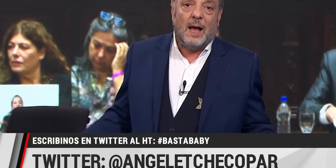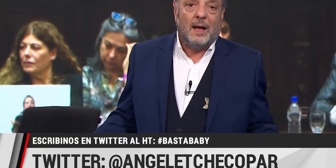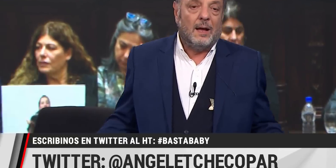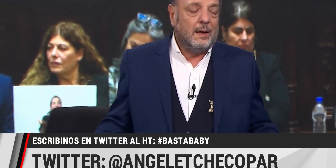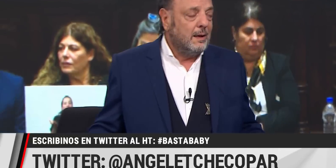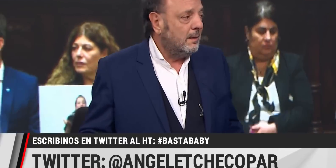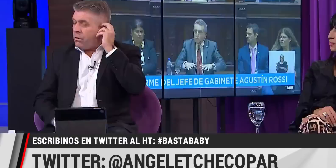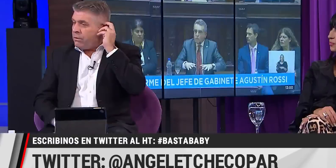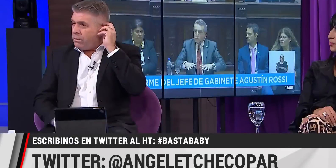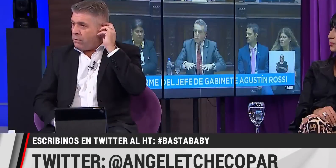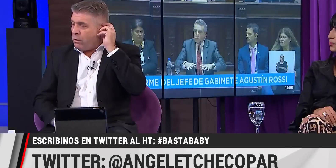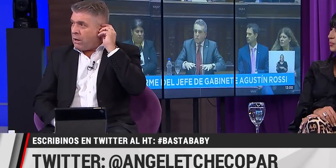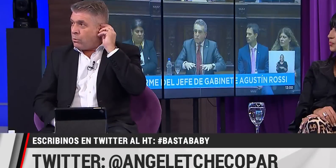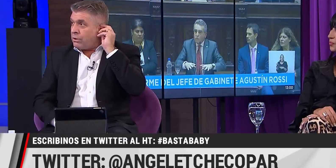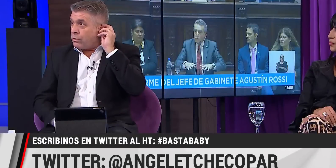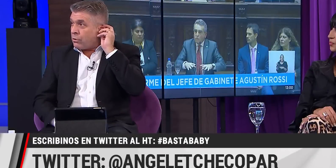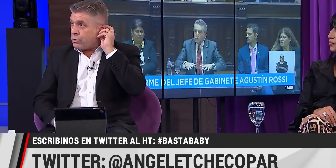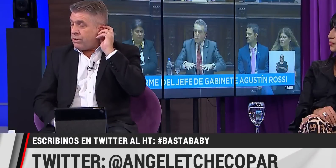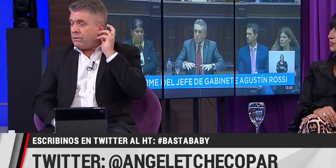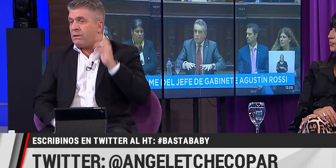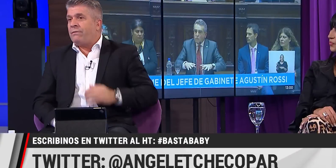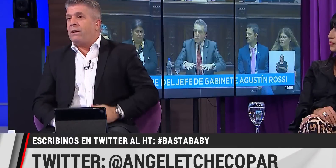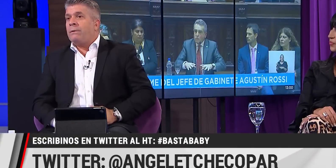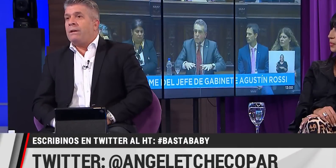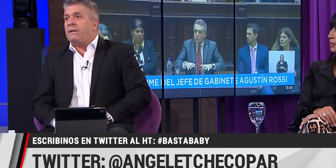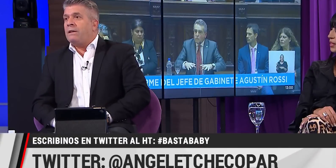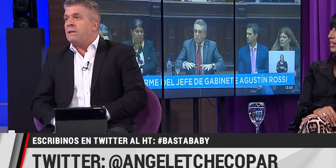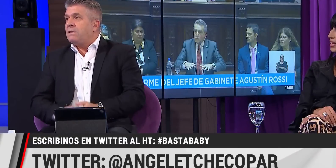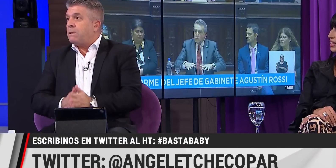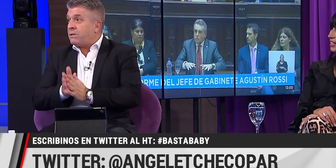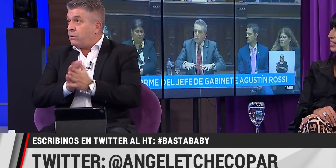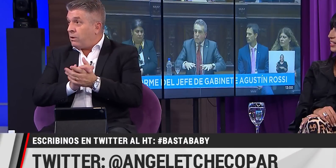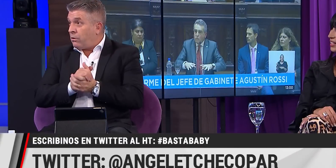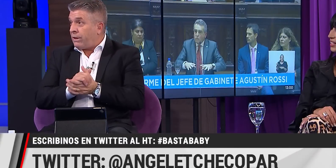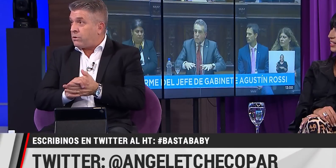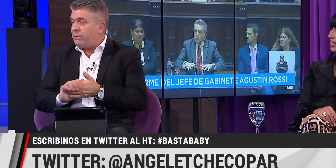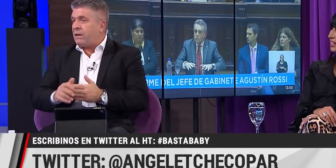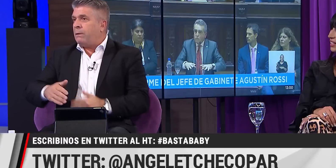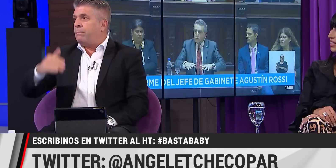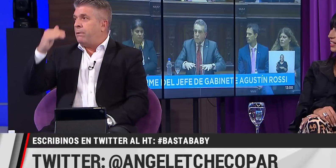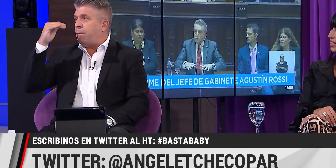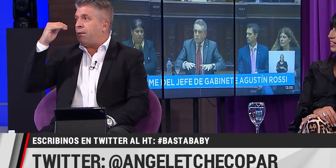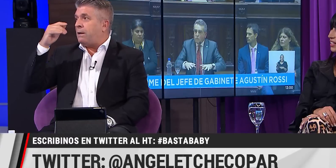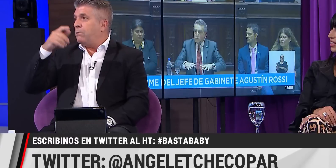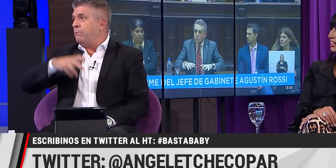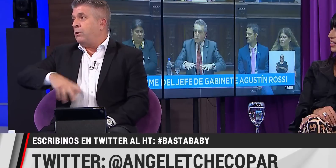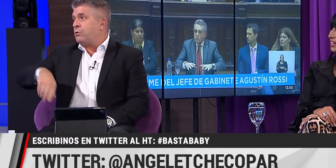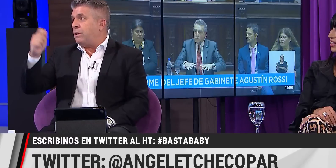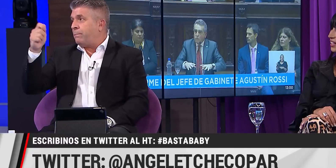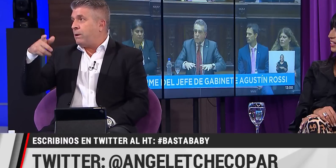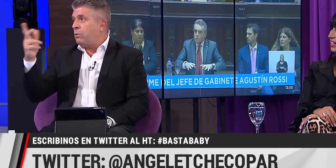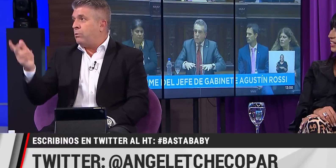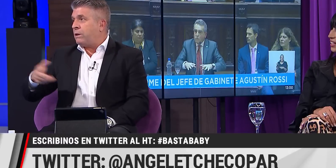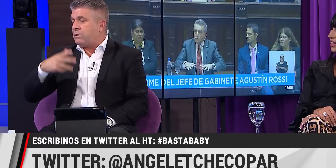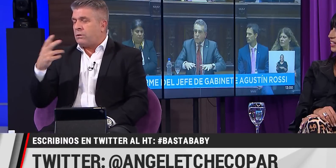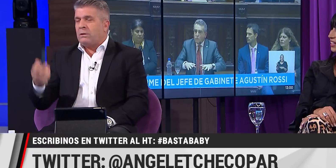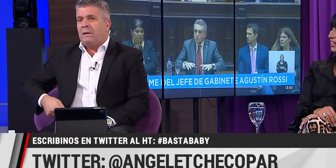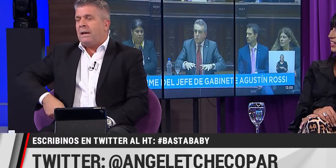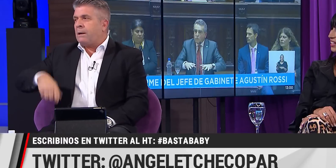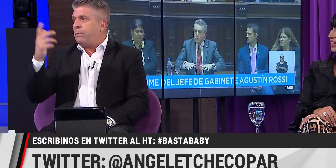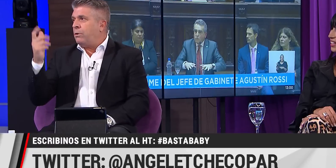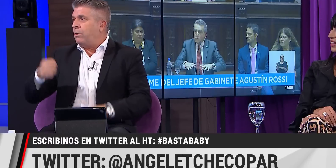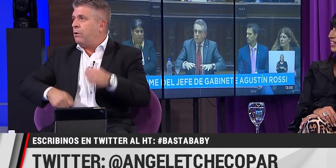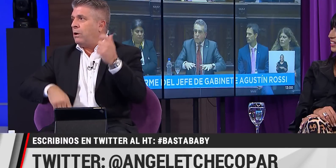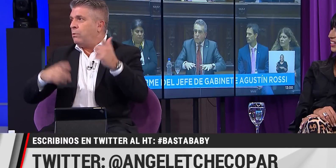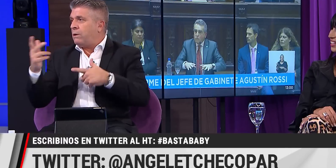Escúchame, Babi, hoy Agustín Rossi, jefe de gabinete, se presentó en el Congreso. Viste que le mandaron 1.200 preguntas, qué sé yo.